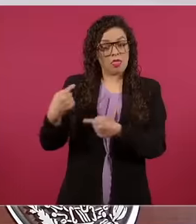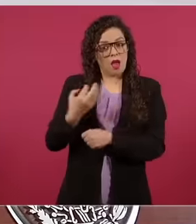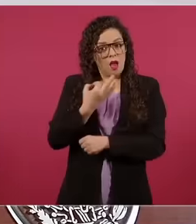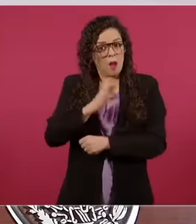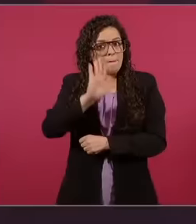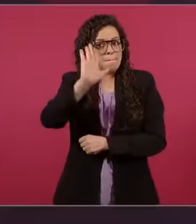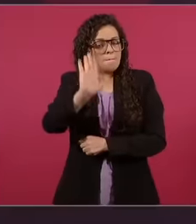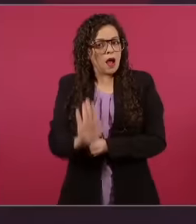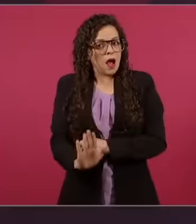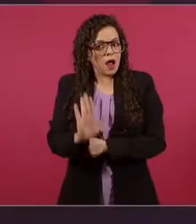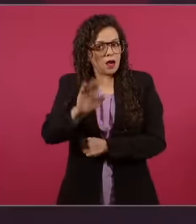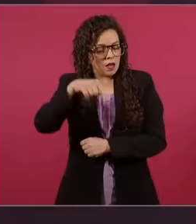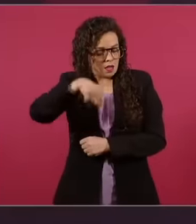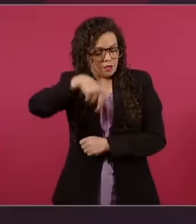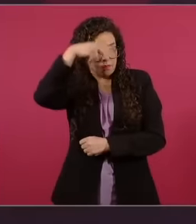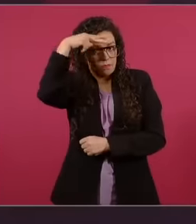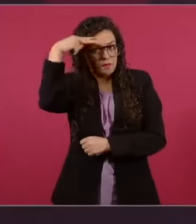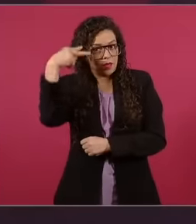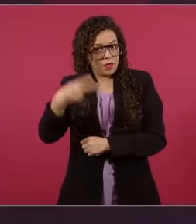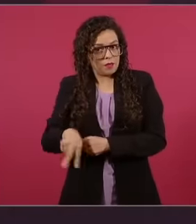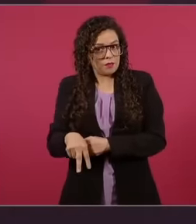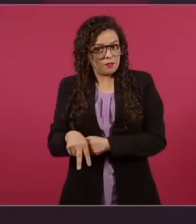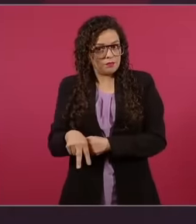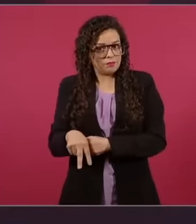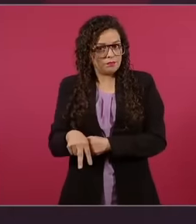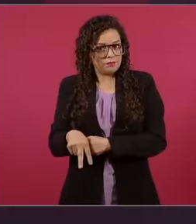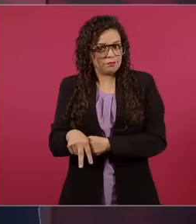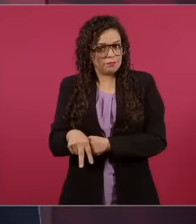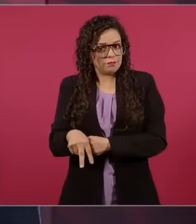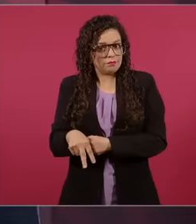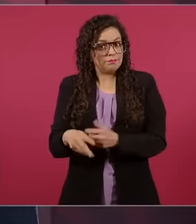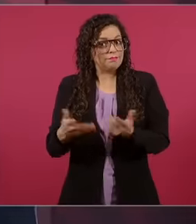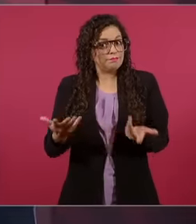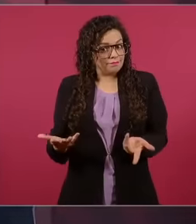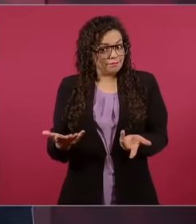Eso no es de buenos vecinos.